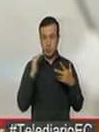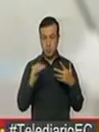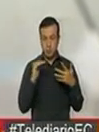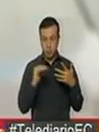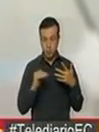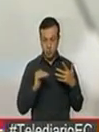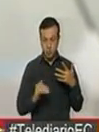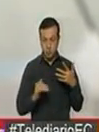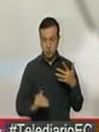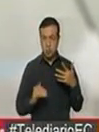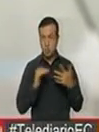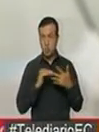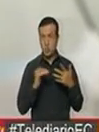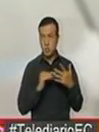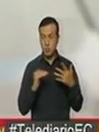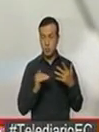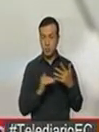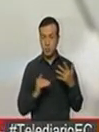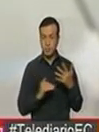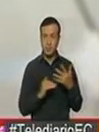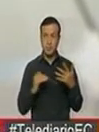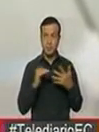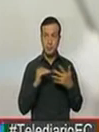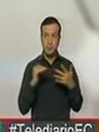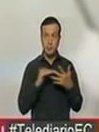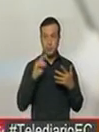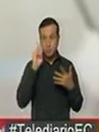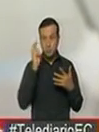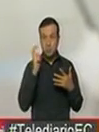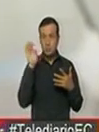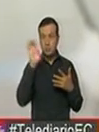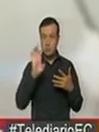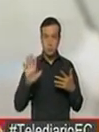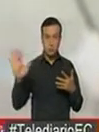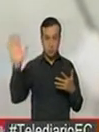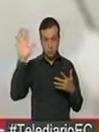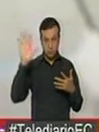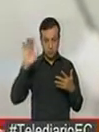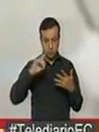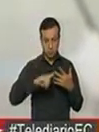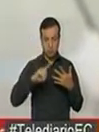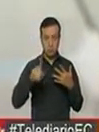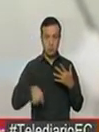el resto viene ubicándose entre turistas europeos